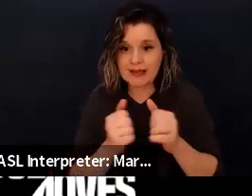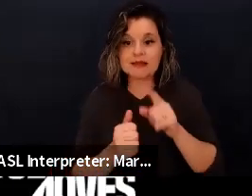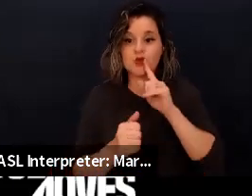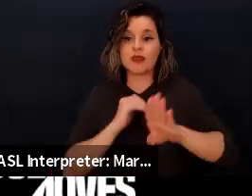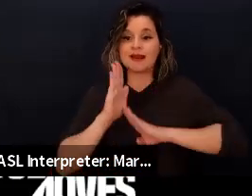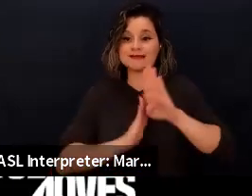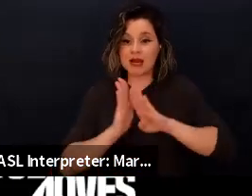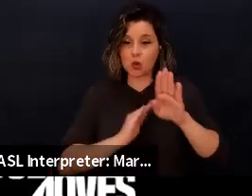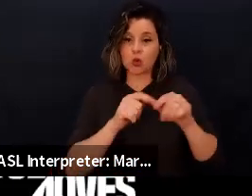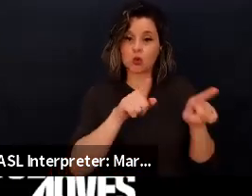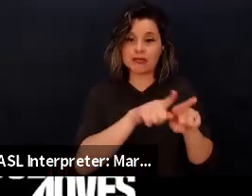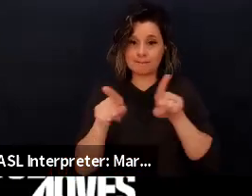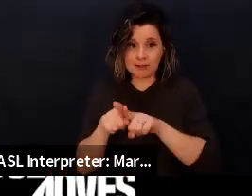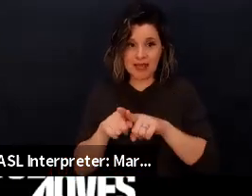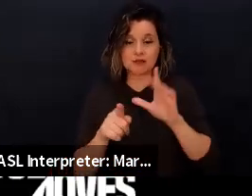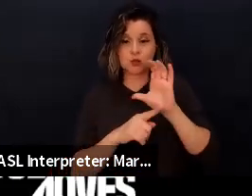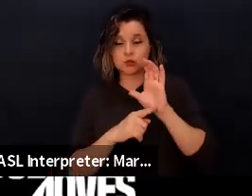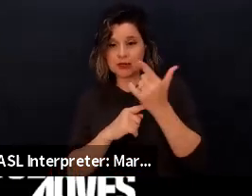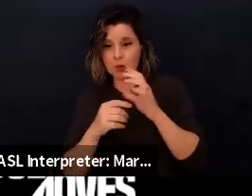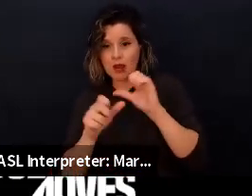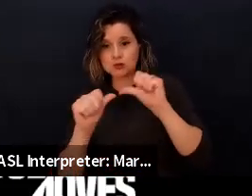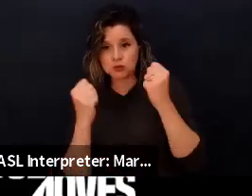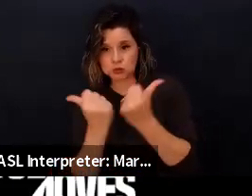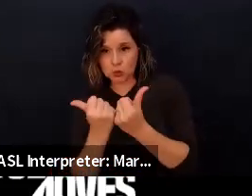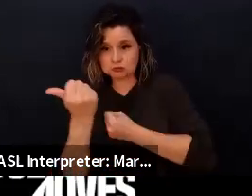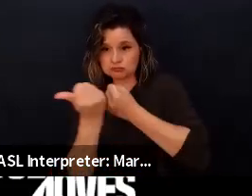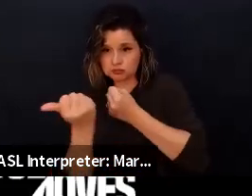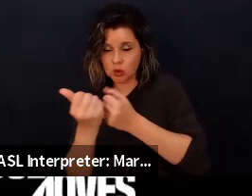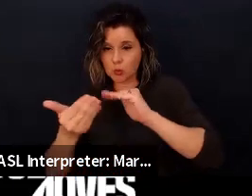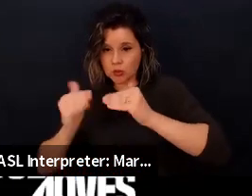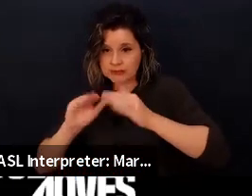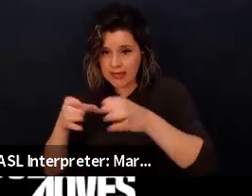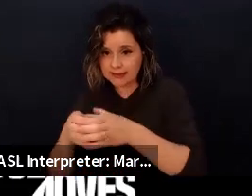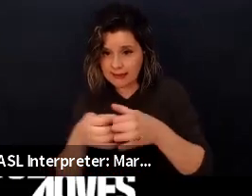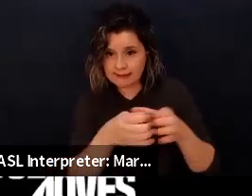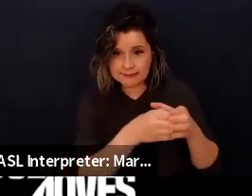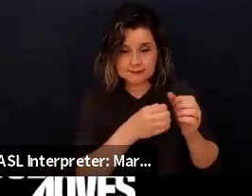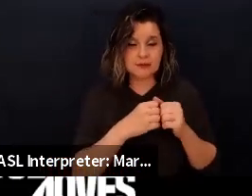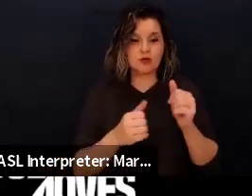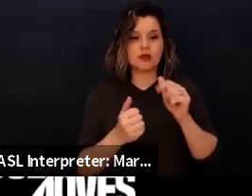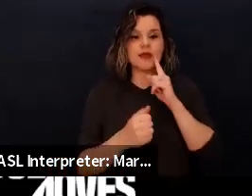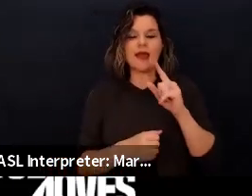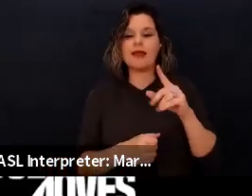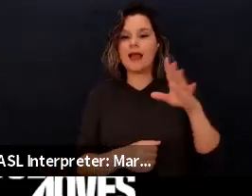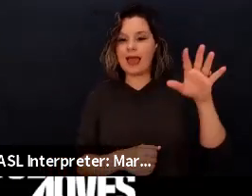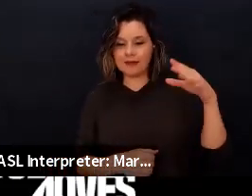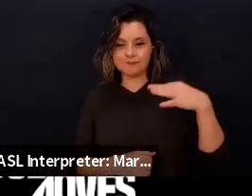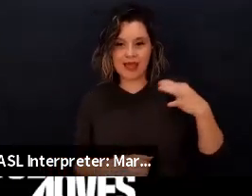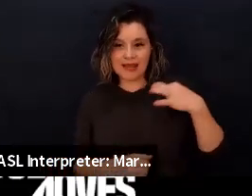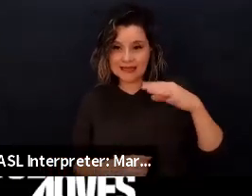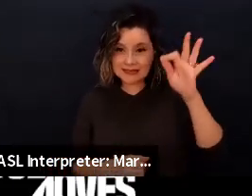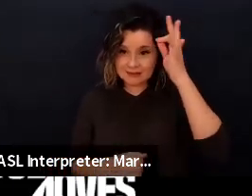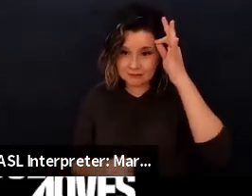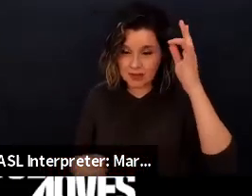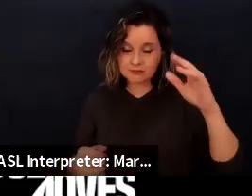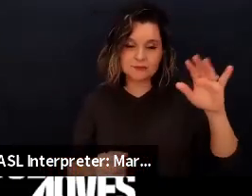desarrollo y el cultivo de asociaciones con organizaciones comunitarias, funcionarios electos y proveyendo educación